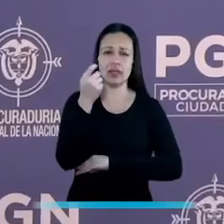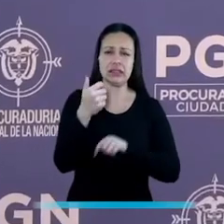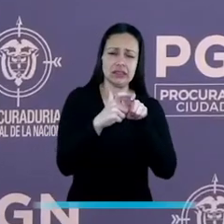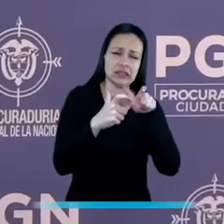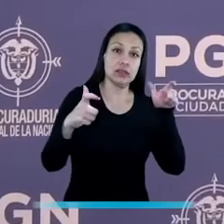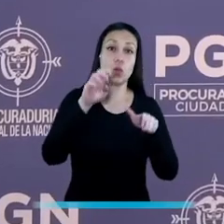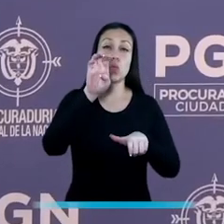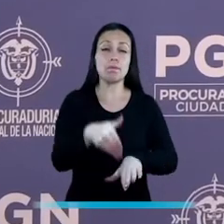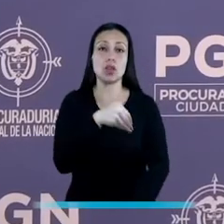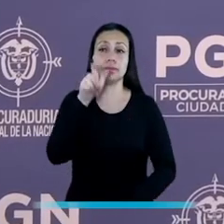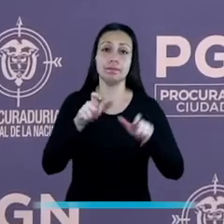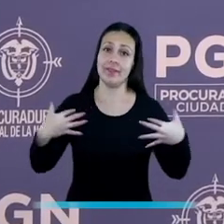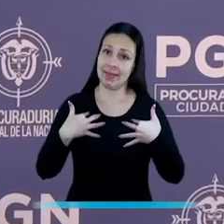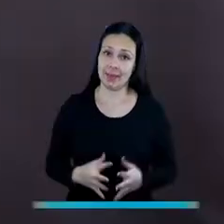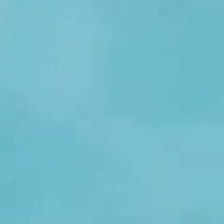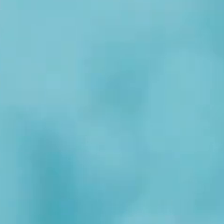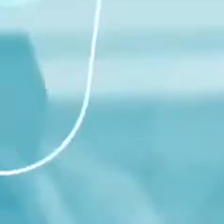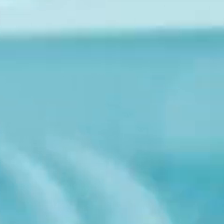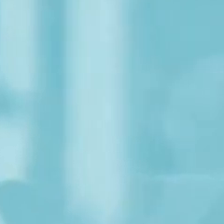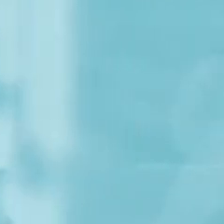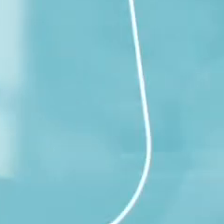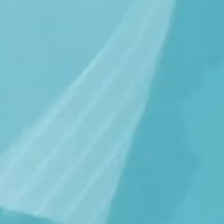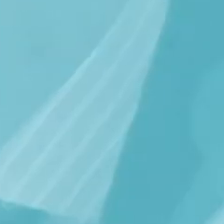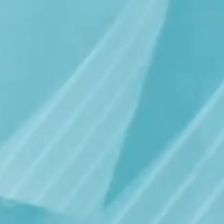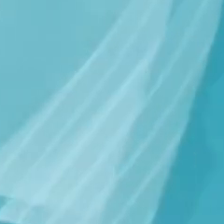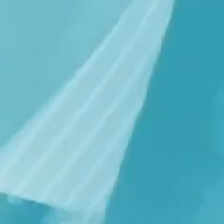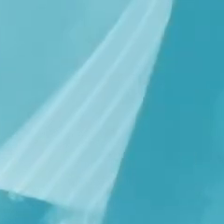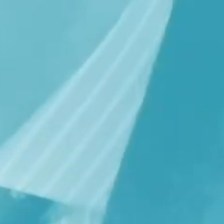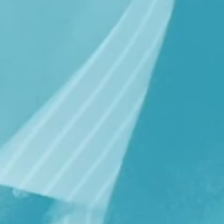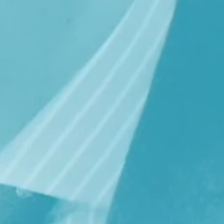Colombia tiene 9 millones de víctimas.